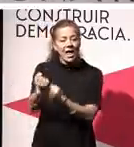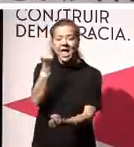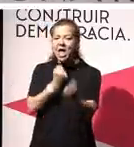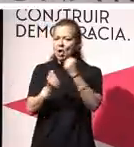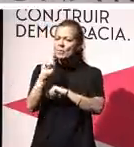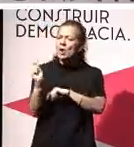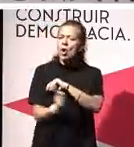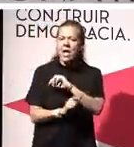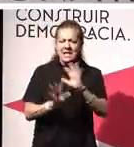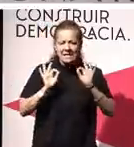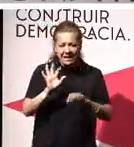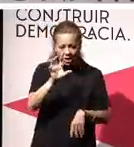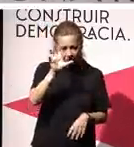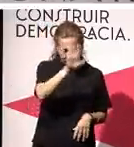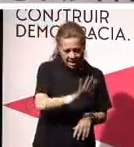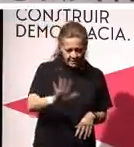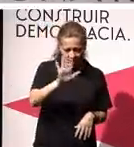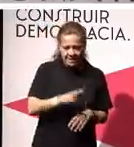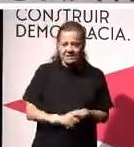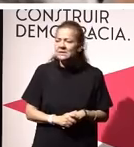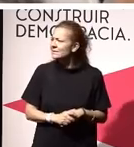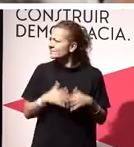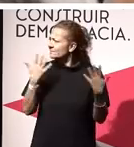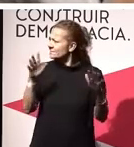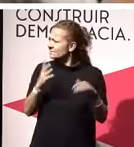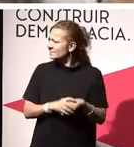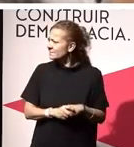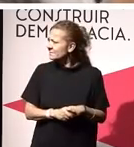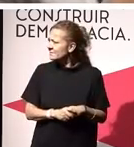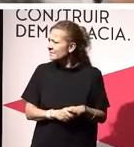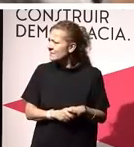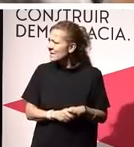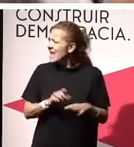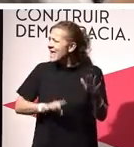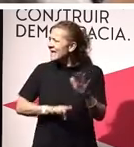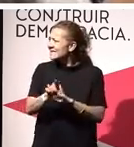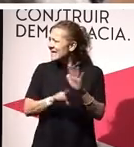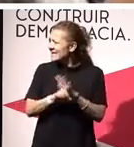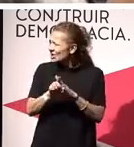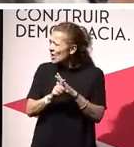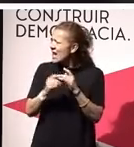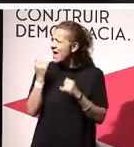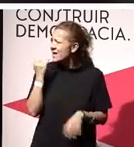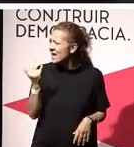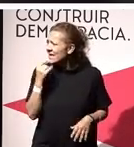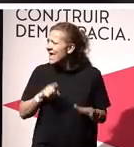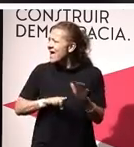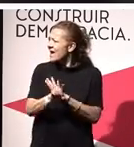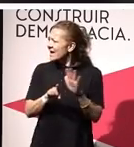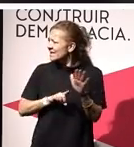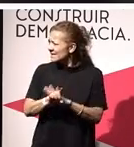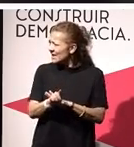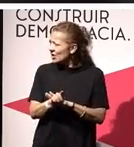estratégico de nuestro país. Una empresa pública de energía que gestione las fotovoltaicas, que gestione los